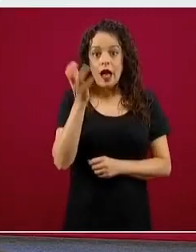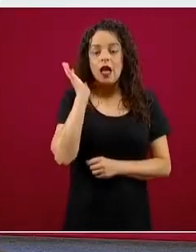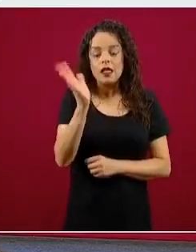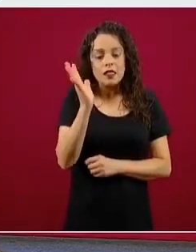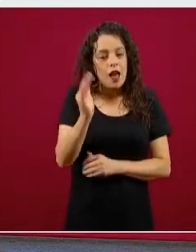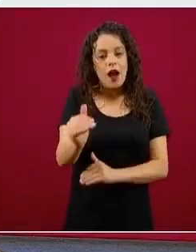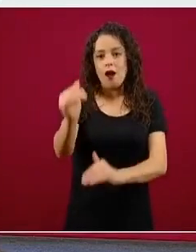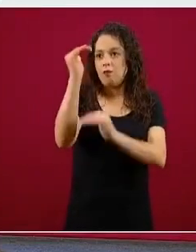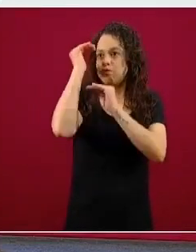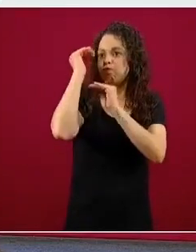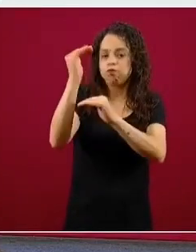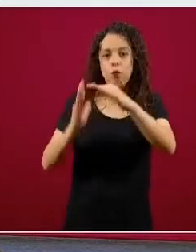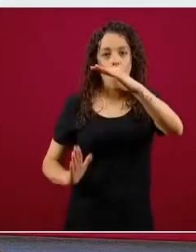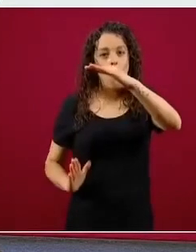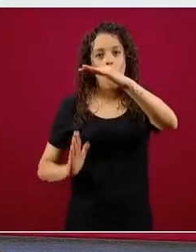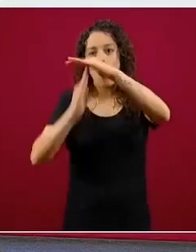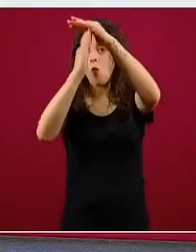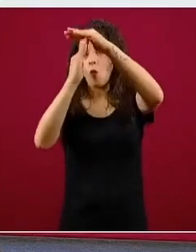zona máxima.